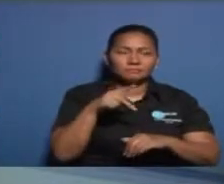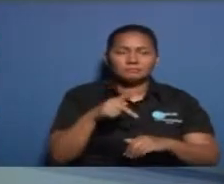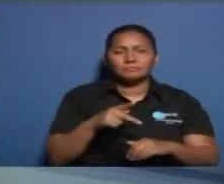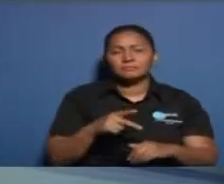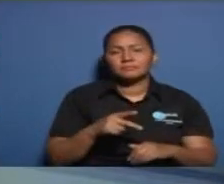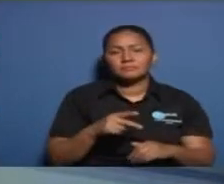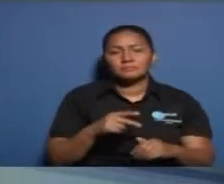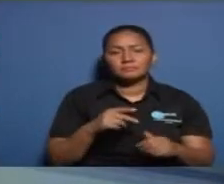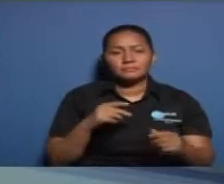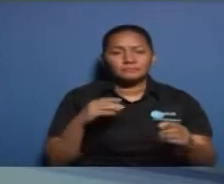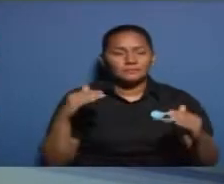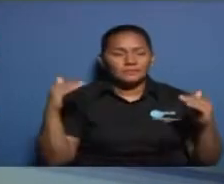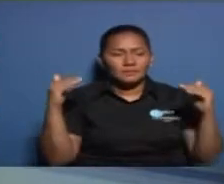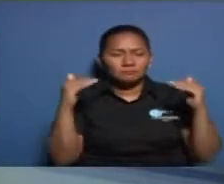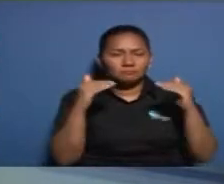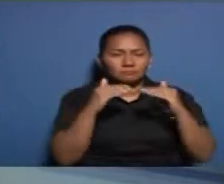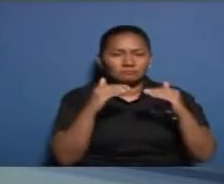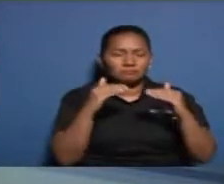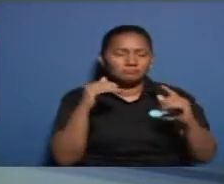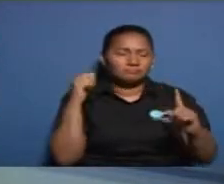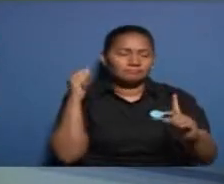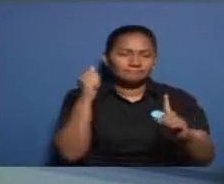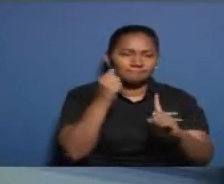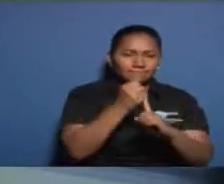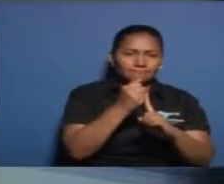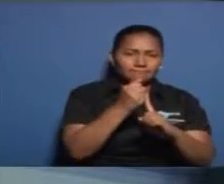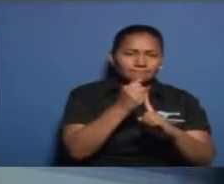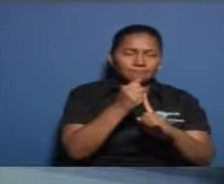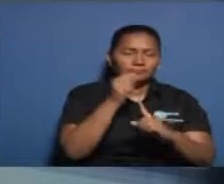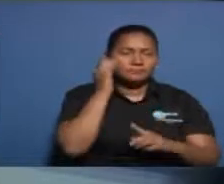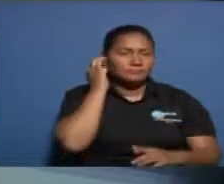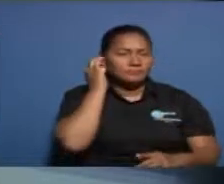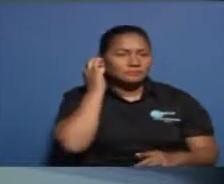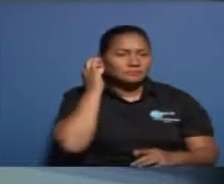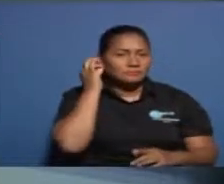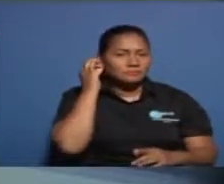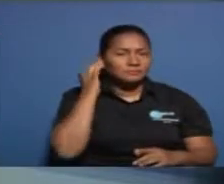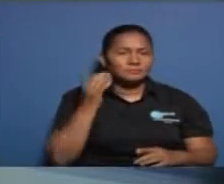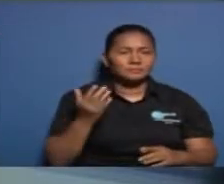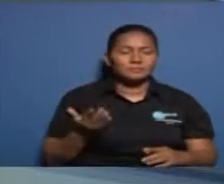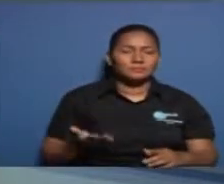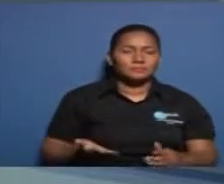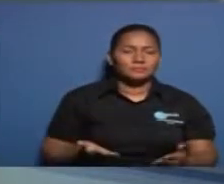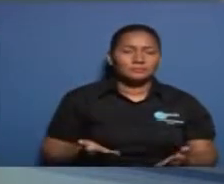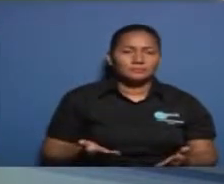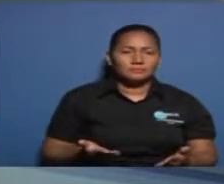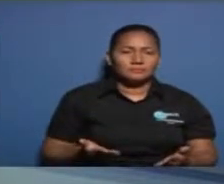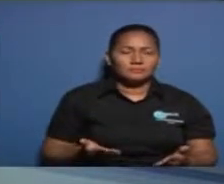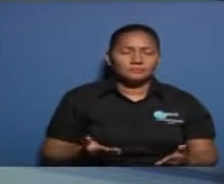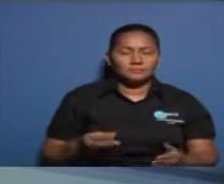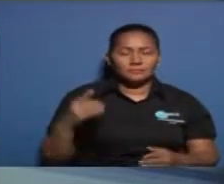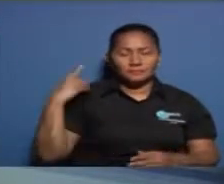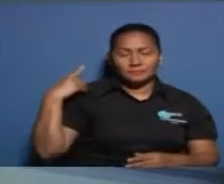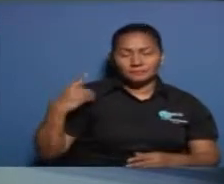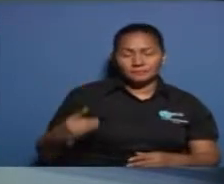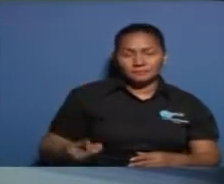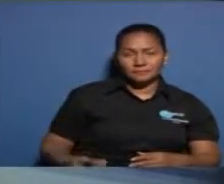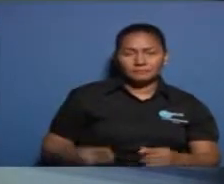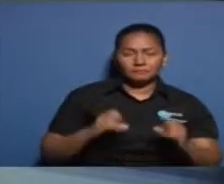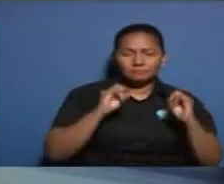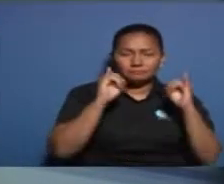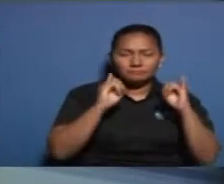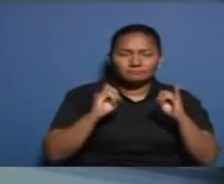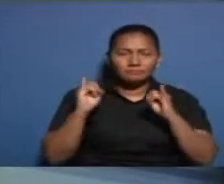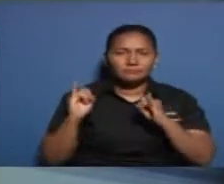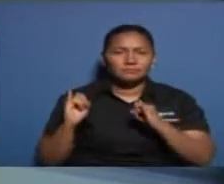mujer en fin mientras fui directora del instituto de la mujer puede auspiciar